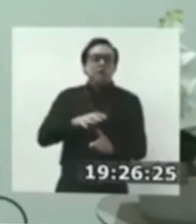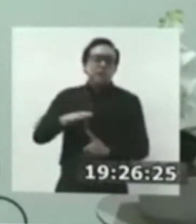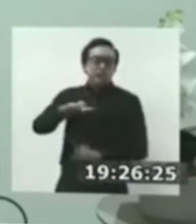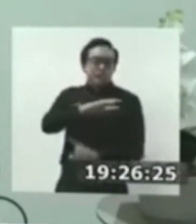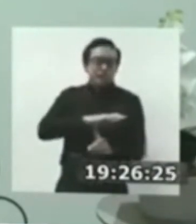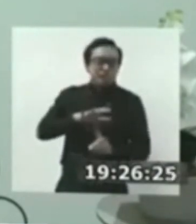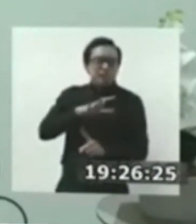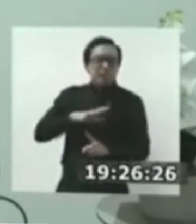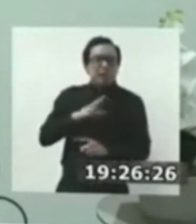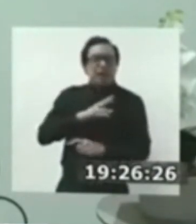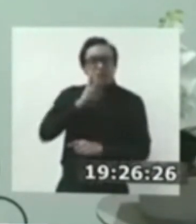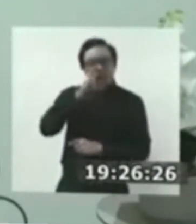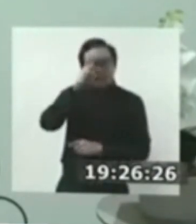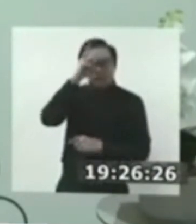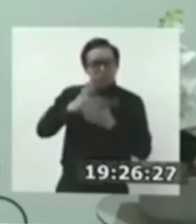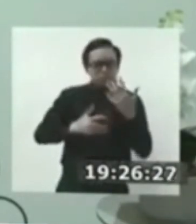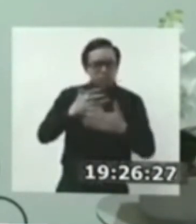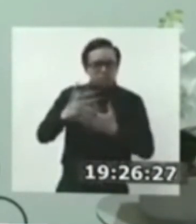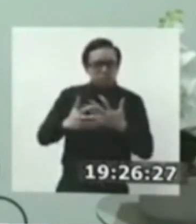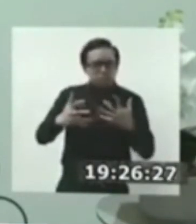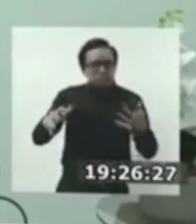doctora Claudia Sheinbaum, cité